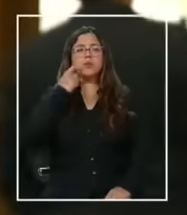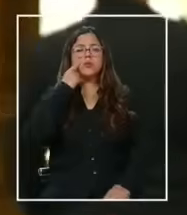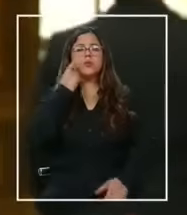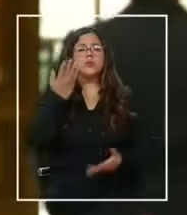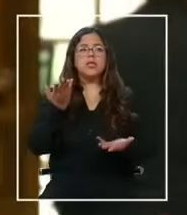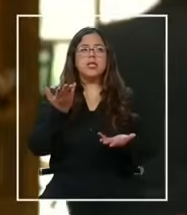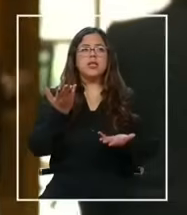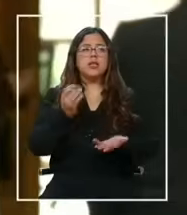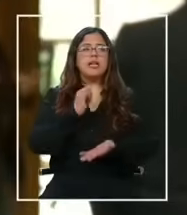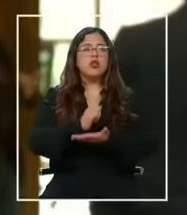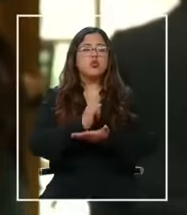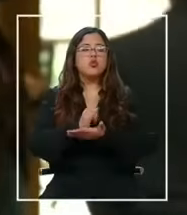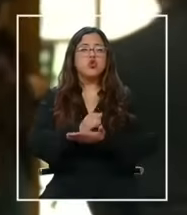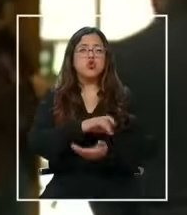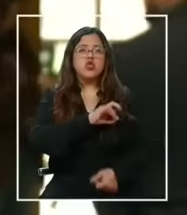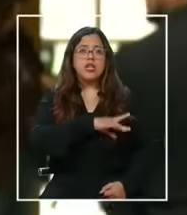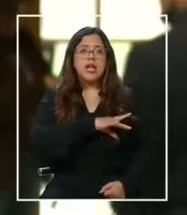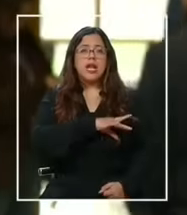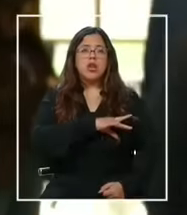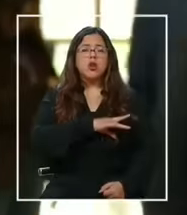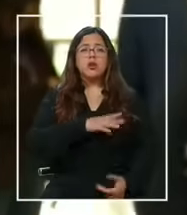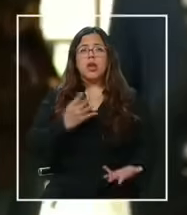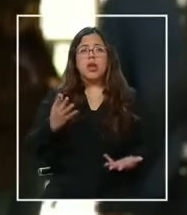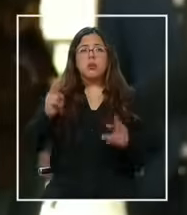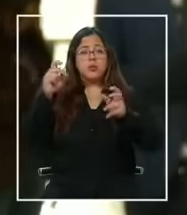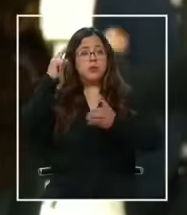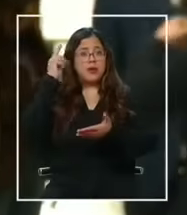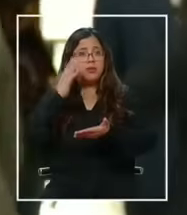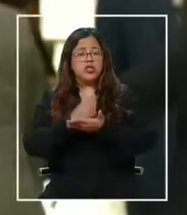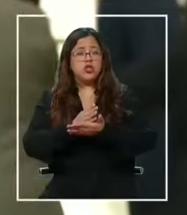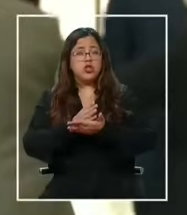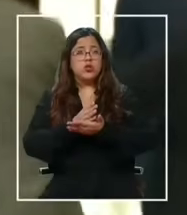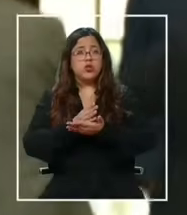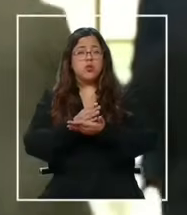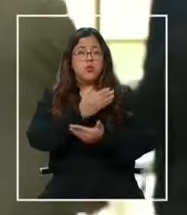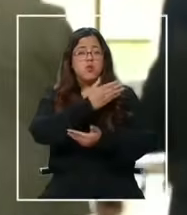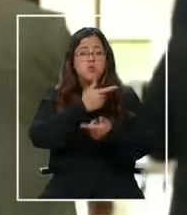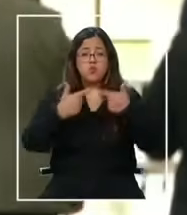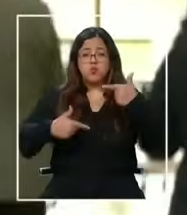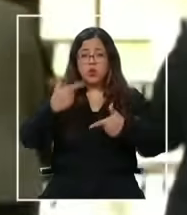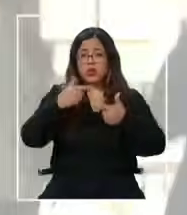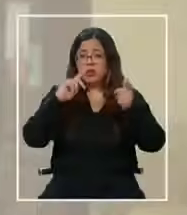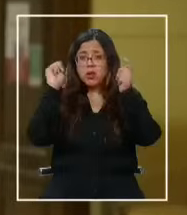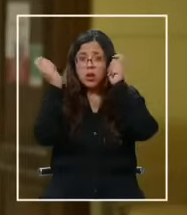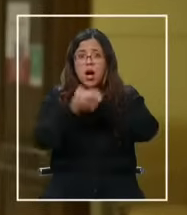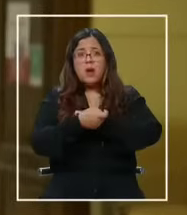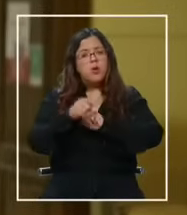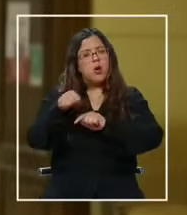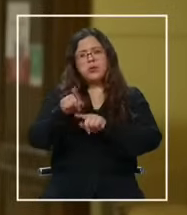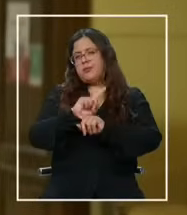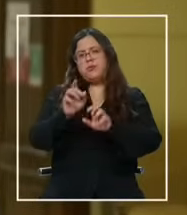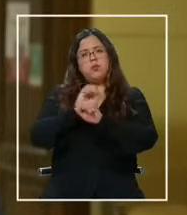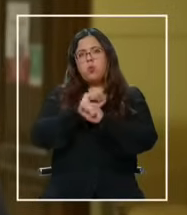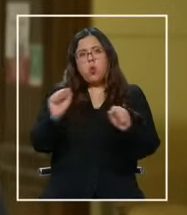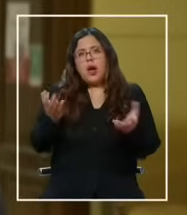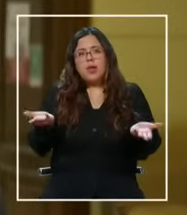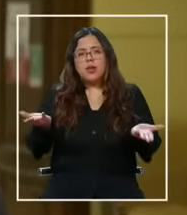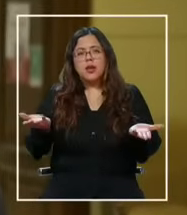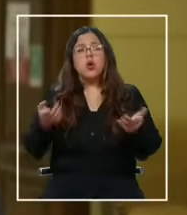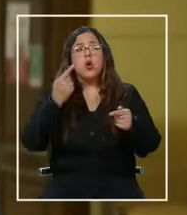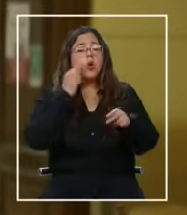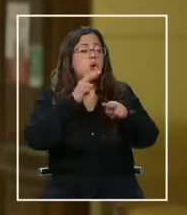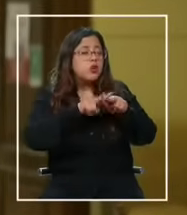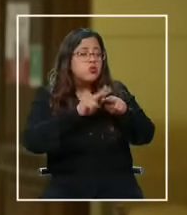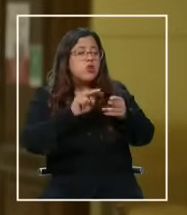institucionalidad chilena ha sido doblegada por una decisión política me parece francamente fuera de lugar la solución al problema es más